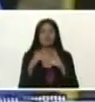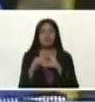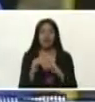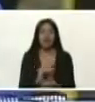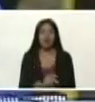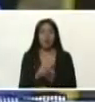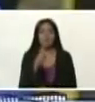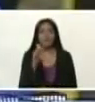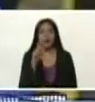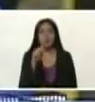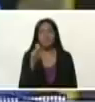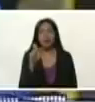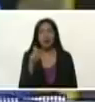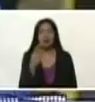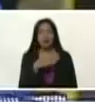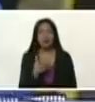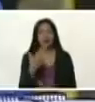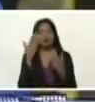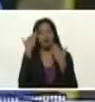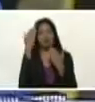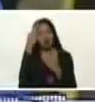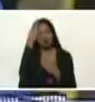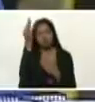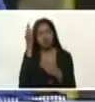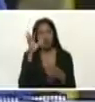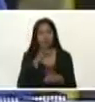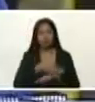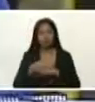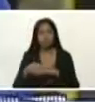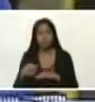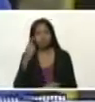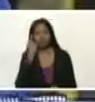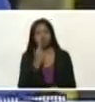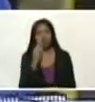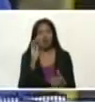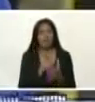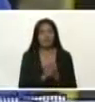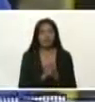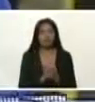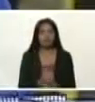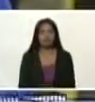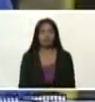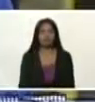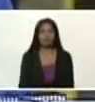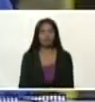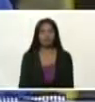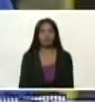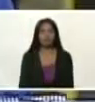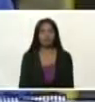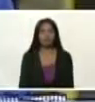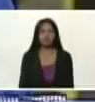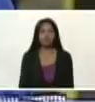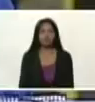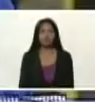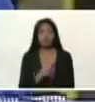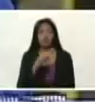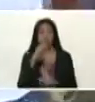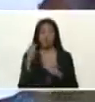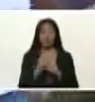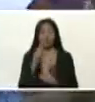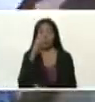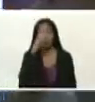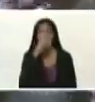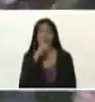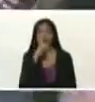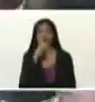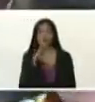Quiero saludar también a los concejales del municipio Sucre, compañero. Ustedes acaban de cumplir apenas un año